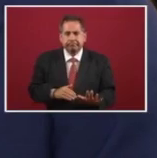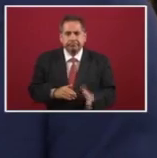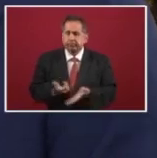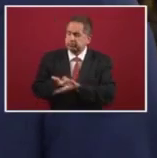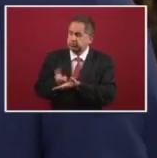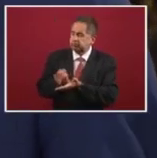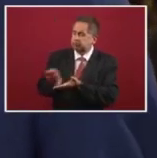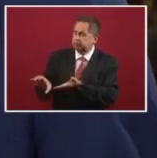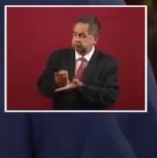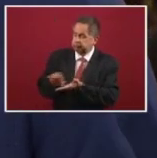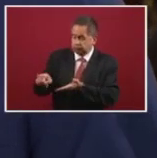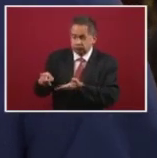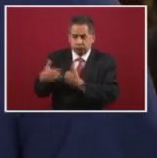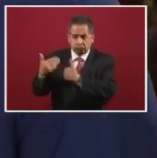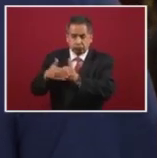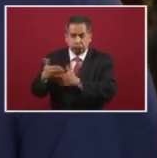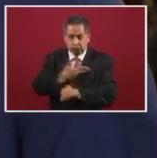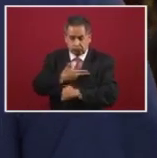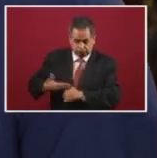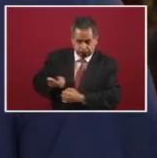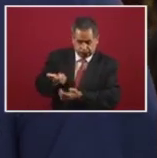financiaban las campañas.